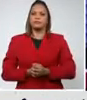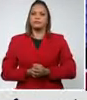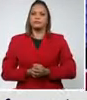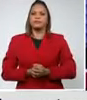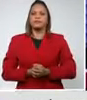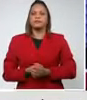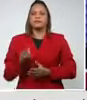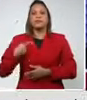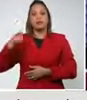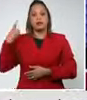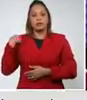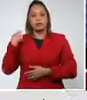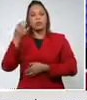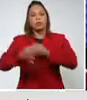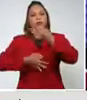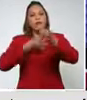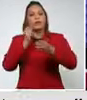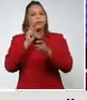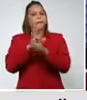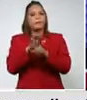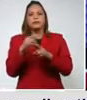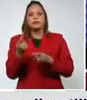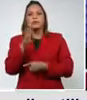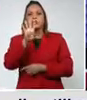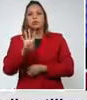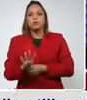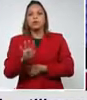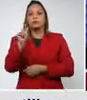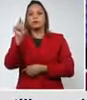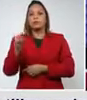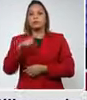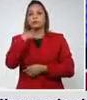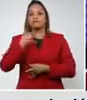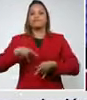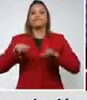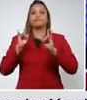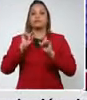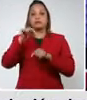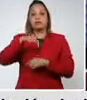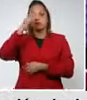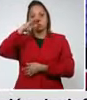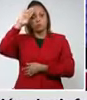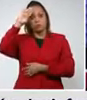Ayer, como yo dije inicialmente, 4 personas fallecieron en nuestro país